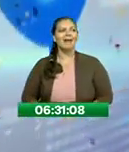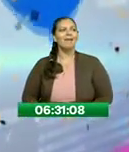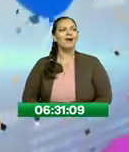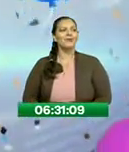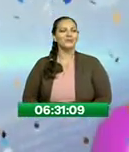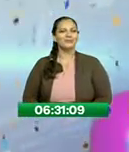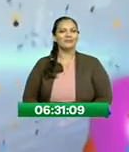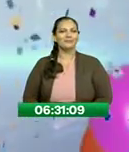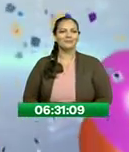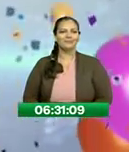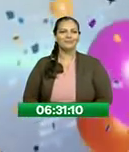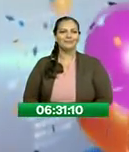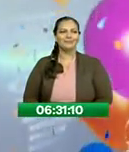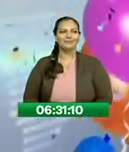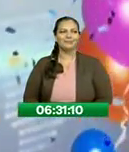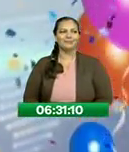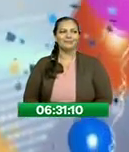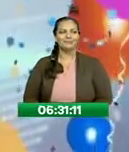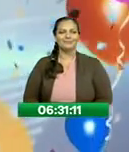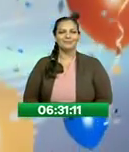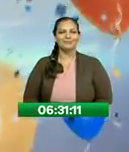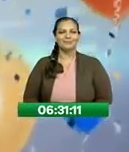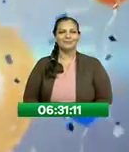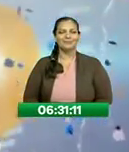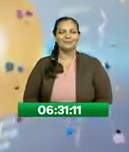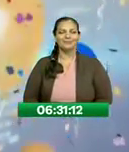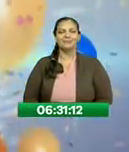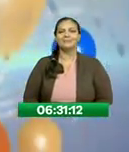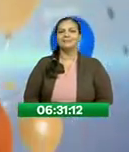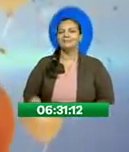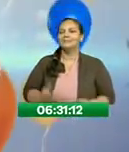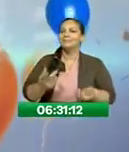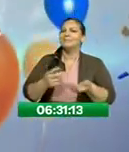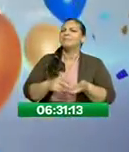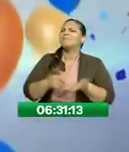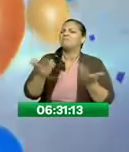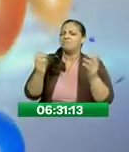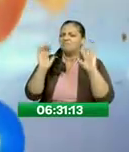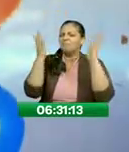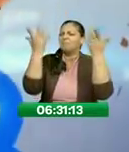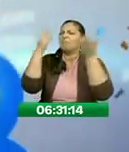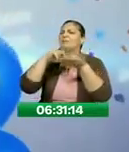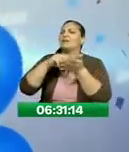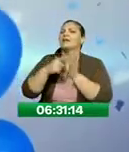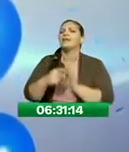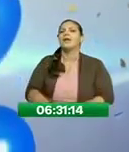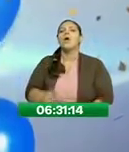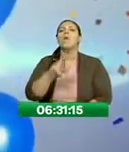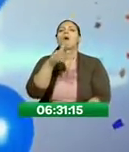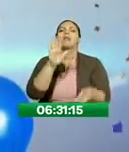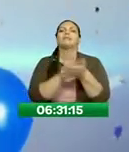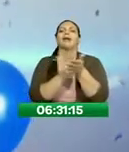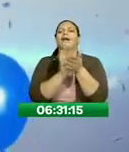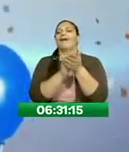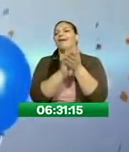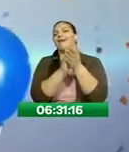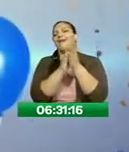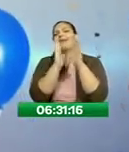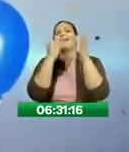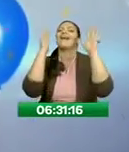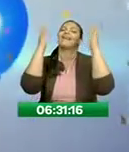¿Qué es esto? De Zamorondón. De San Fernando. ¿Pero del pueblo o del sector Zamorondón? ¿De la vía Zamorondón o del